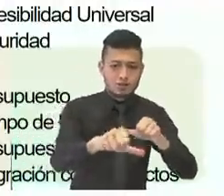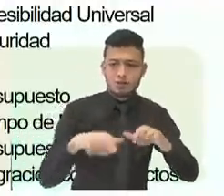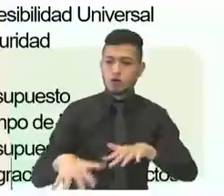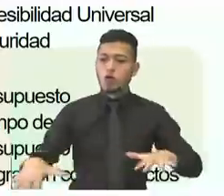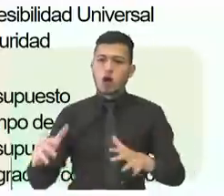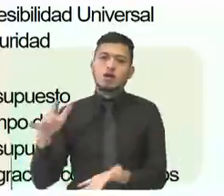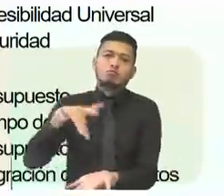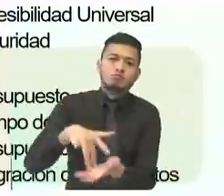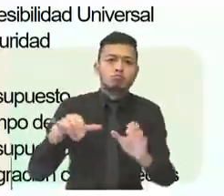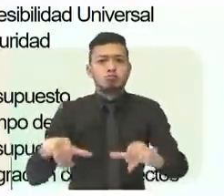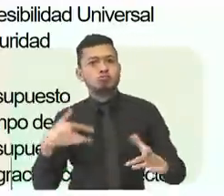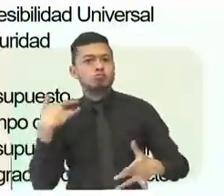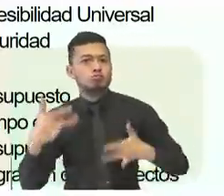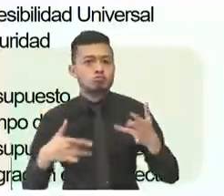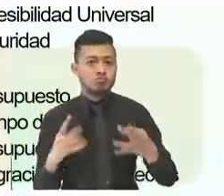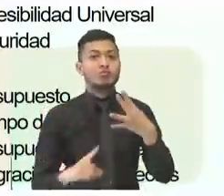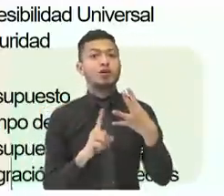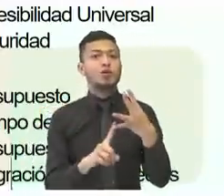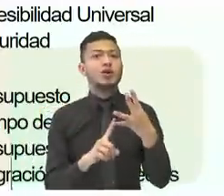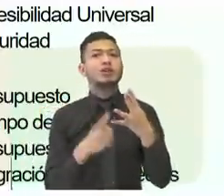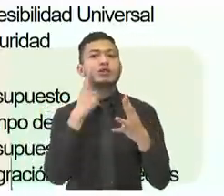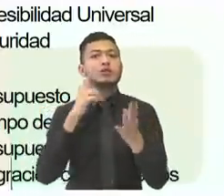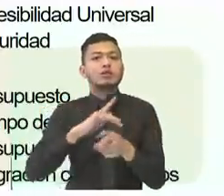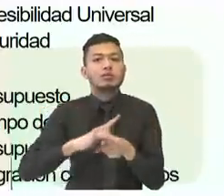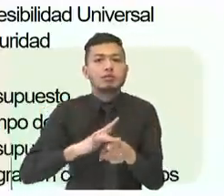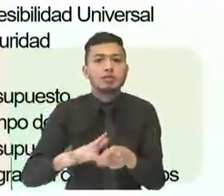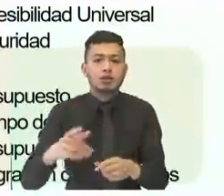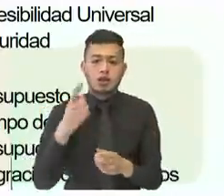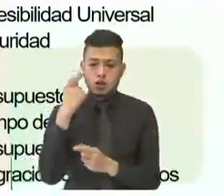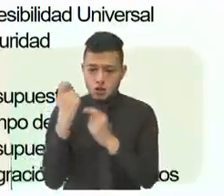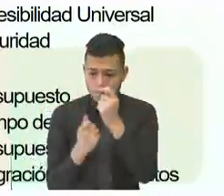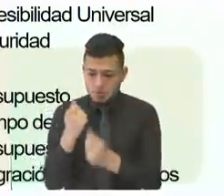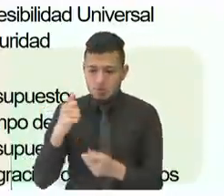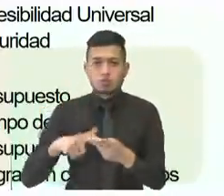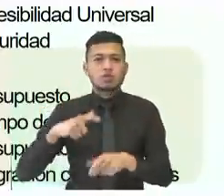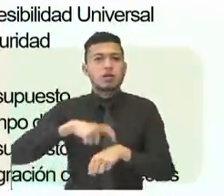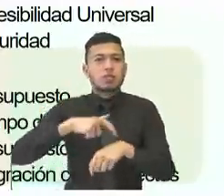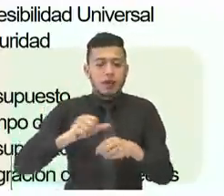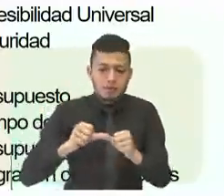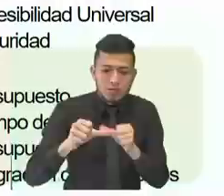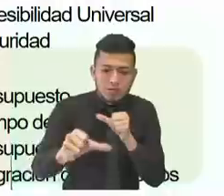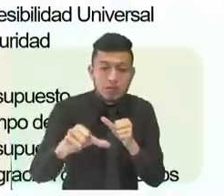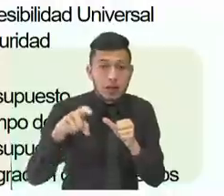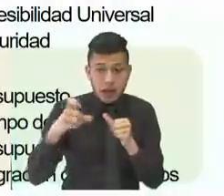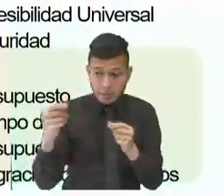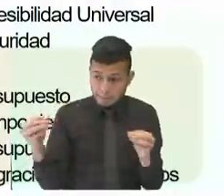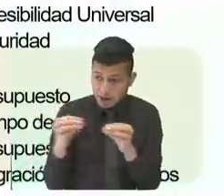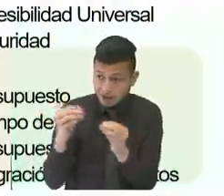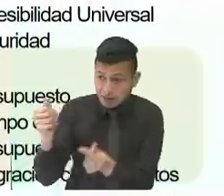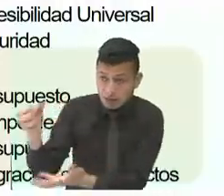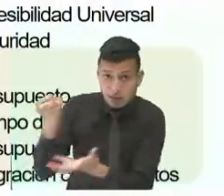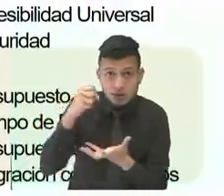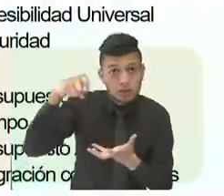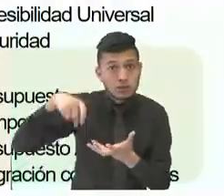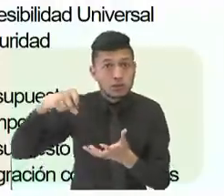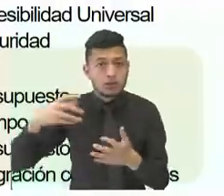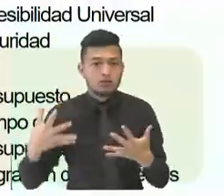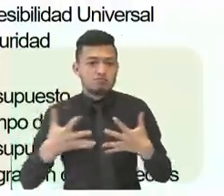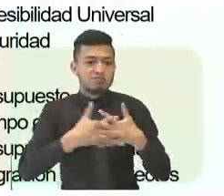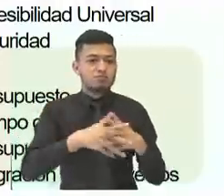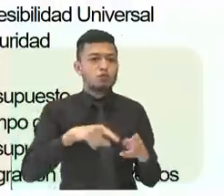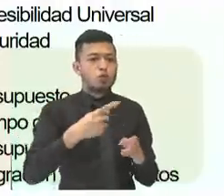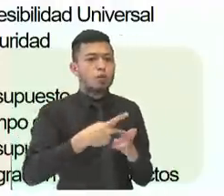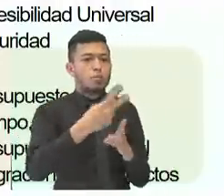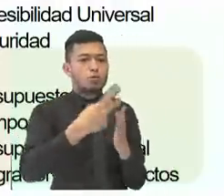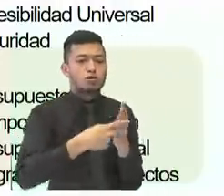criterios de implementación, que nos alcance el presupuesto, el tiempo de ejecución, si requiere o no presupuesto adicional, y cómo se integra con otros proyectos que